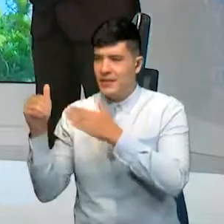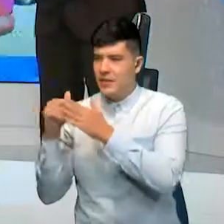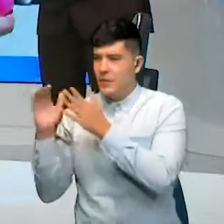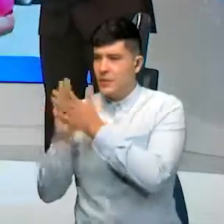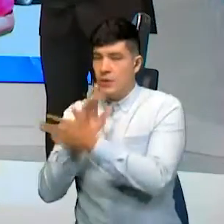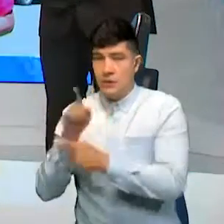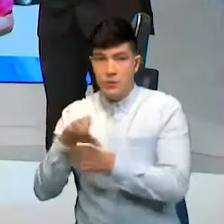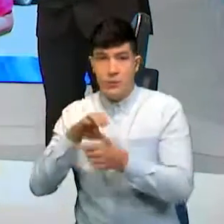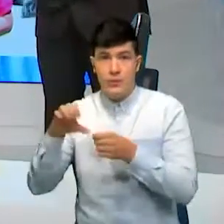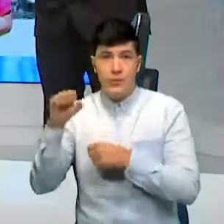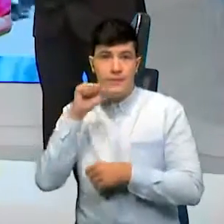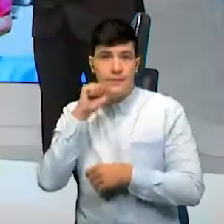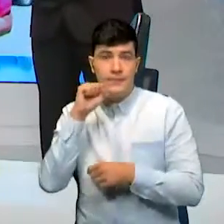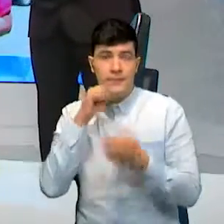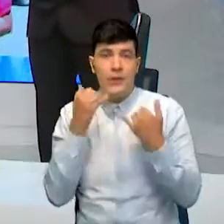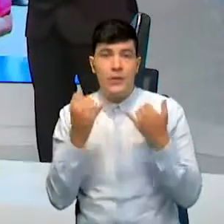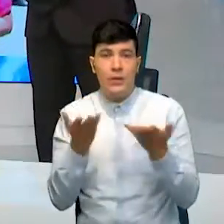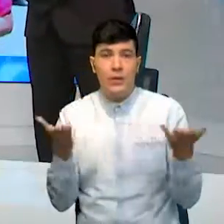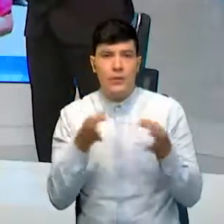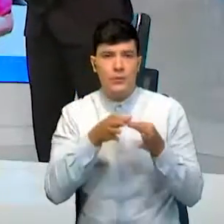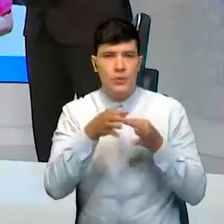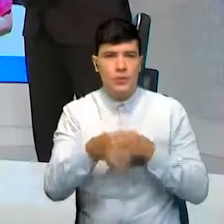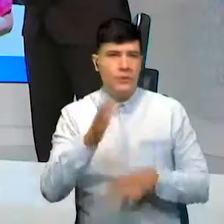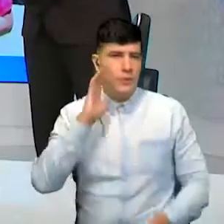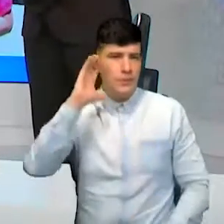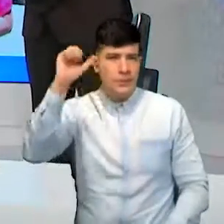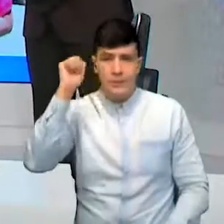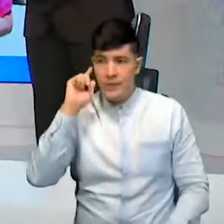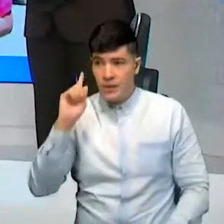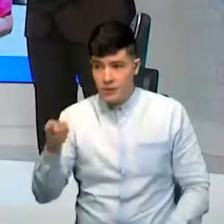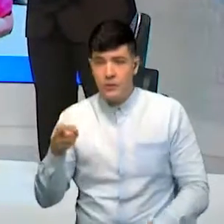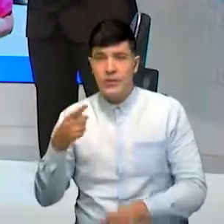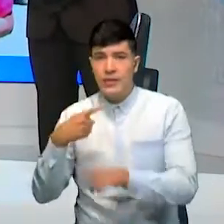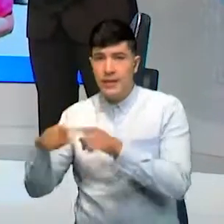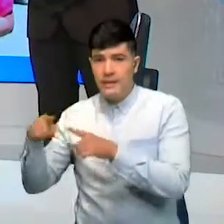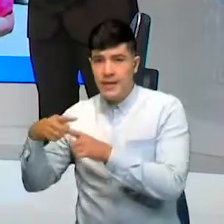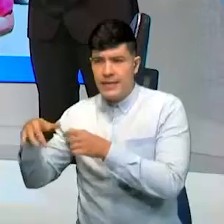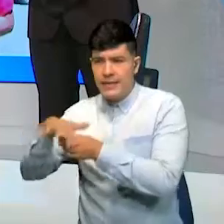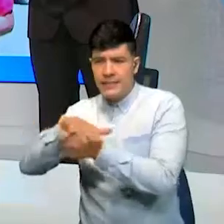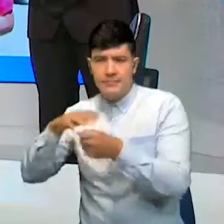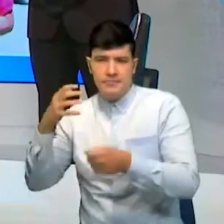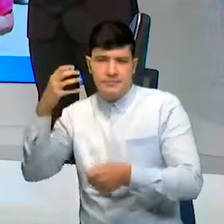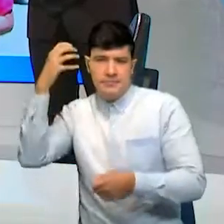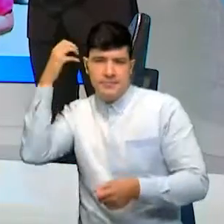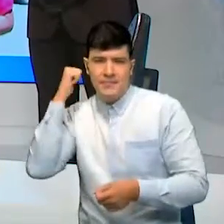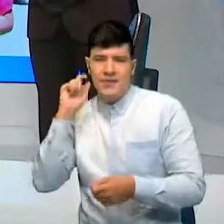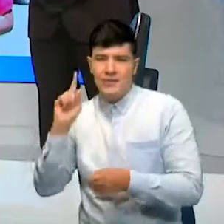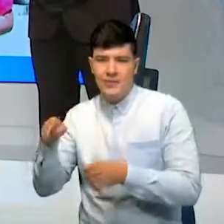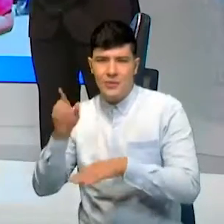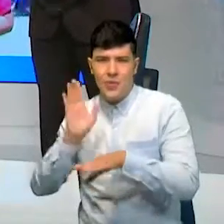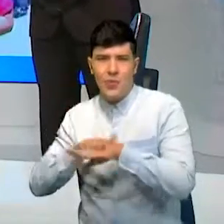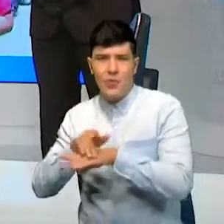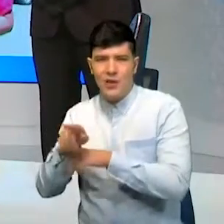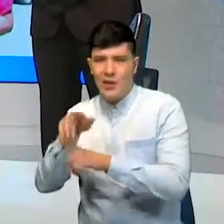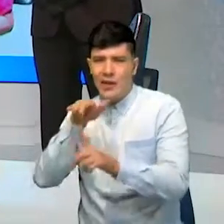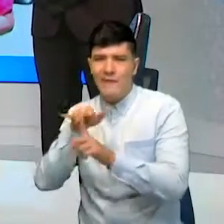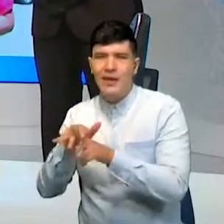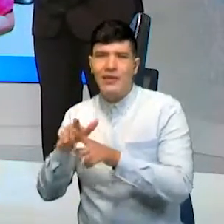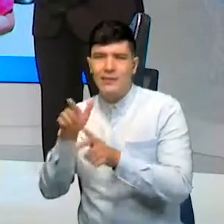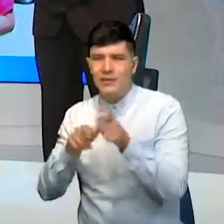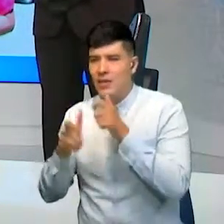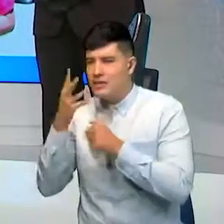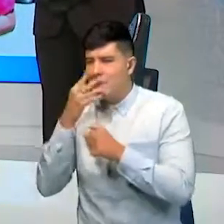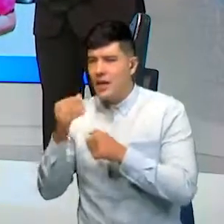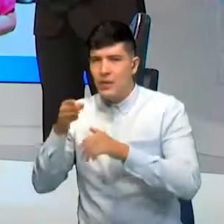y de barrancabermeja nos vamos ahora hacia el municipio educativo pues allí varios barrios tradicionales están siendo azotados por los delincuentes que llegan a